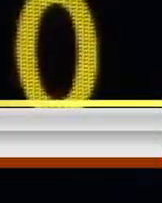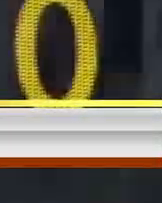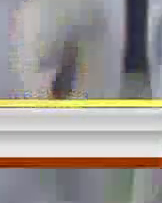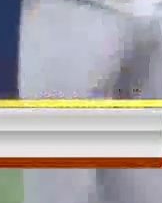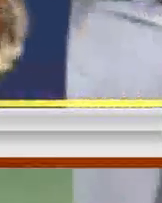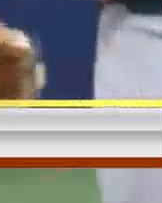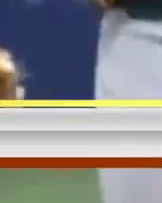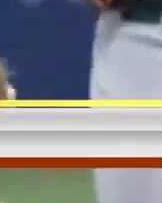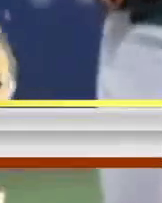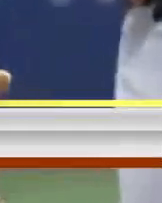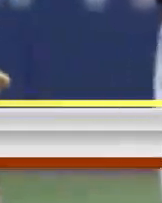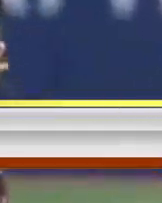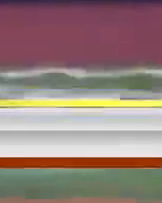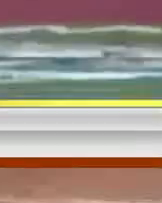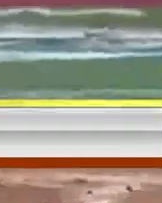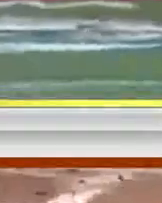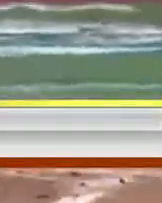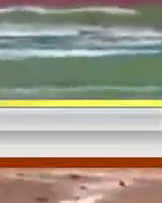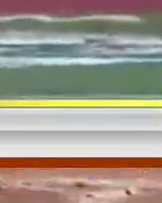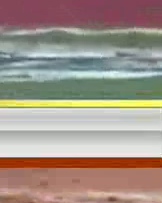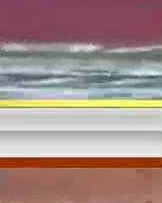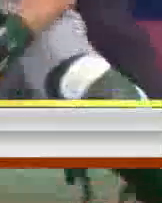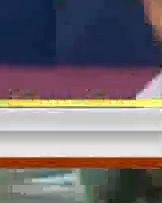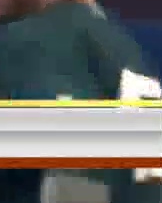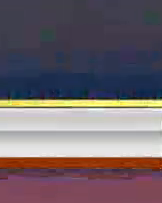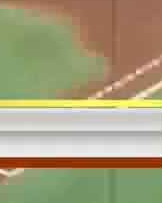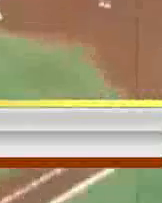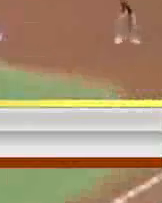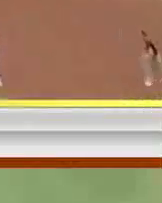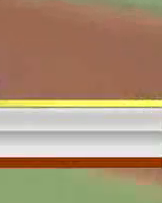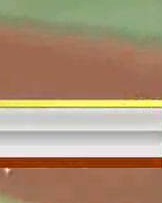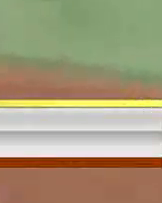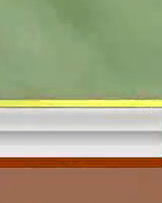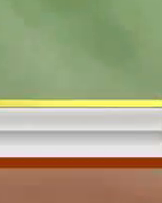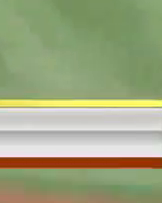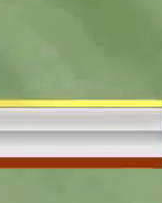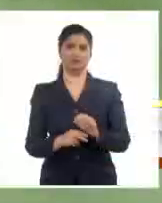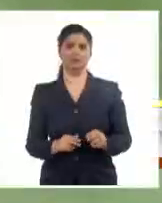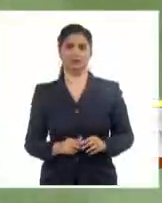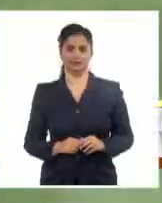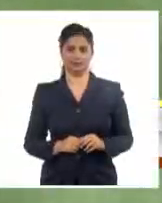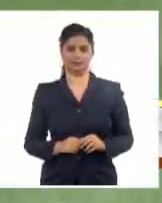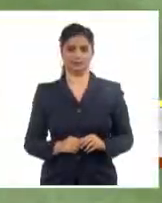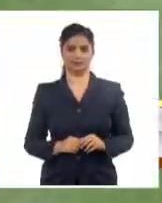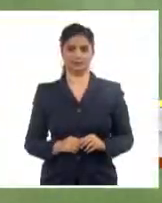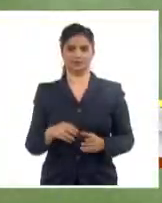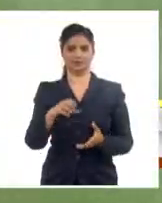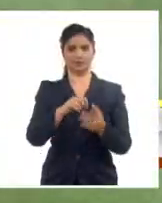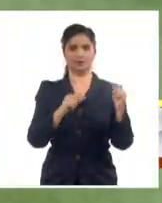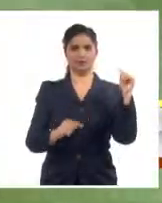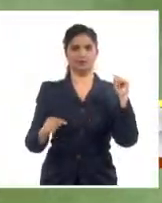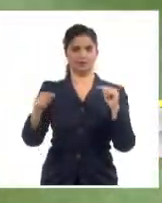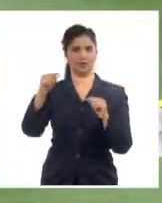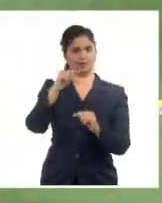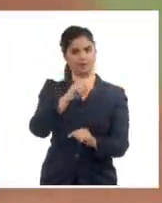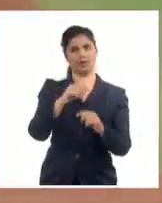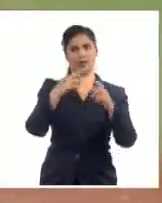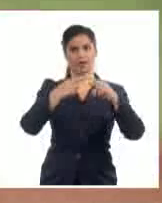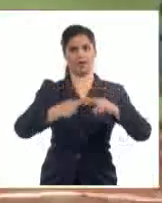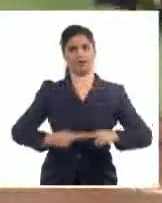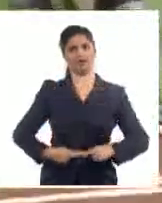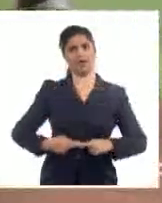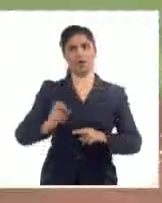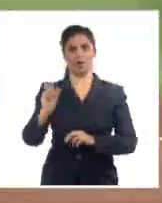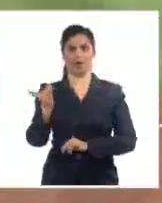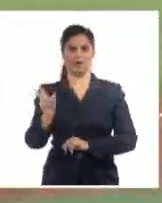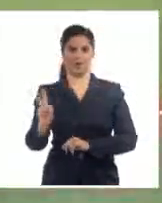Unidos. Las demás naciones de nuestra área geográfica, ubicadas entre las primeras 12 del listado, son Venezuela